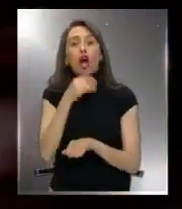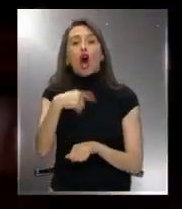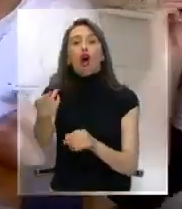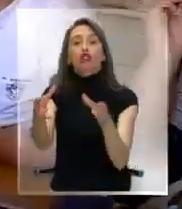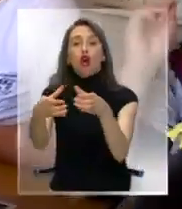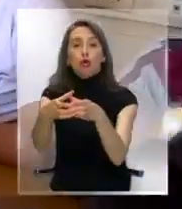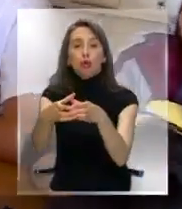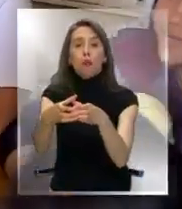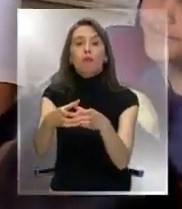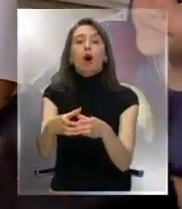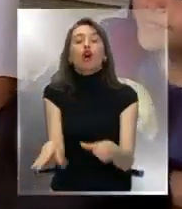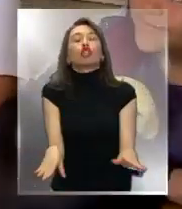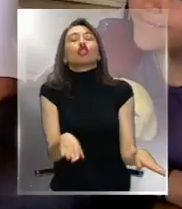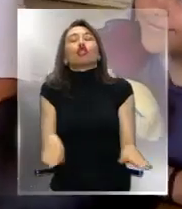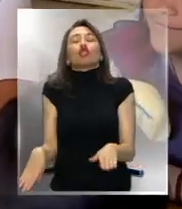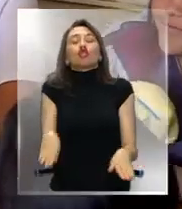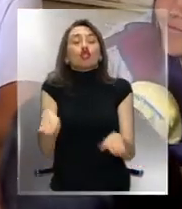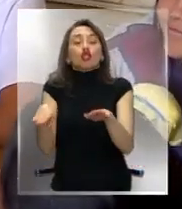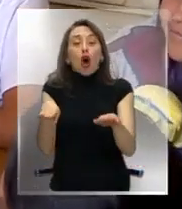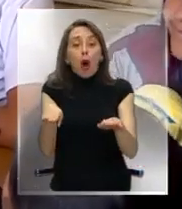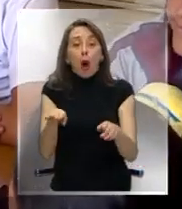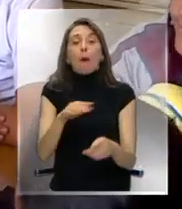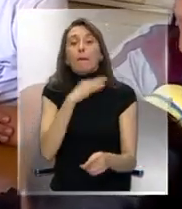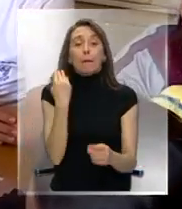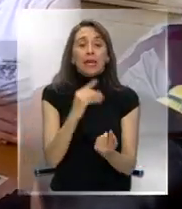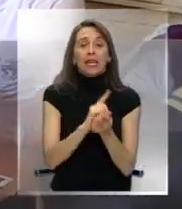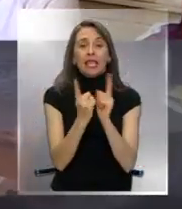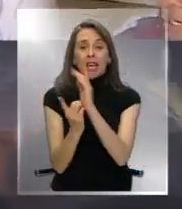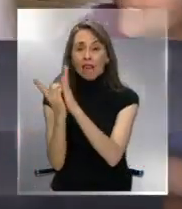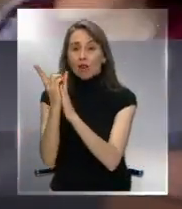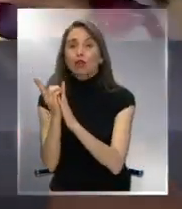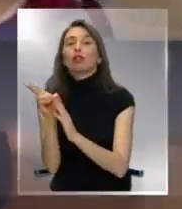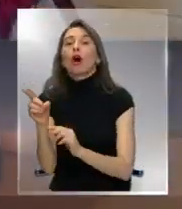en Evolución. Almendra, ok. Tema...